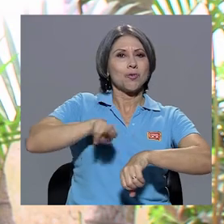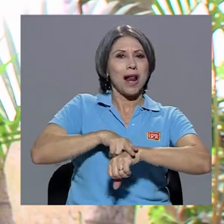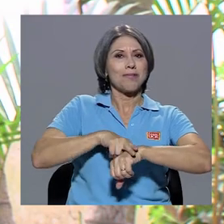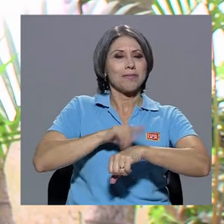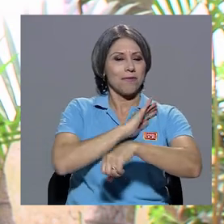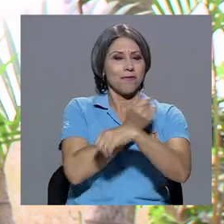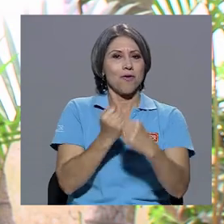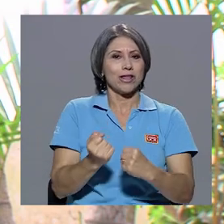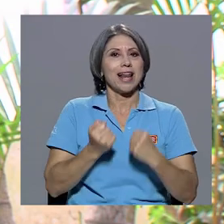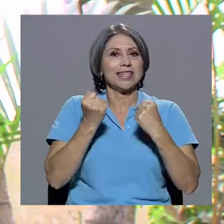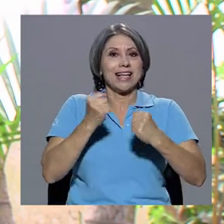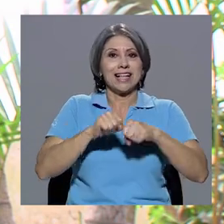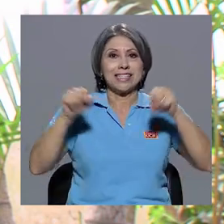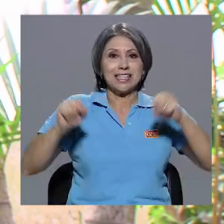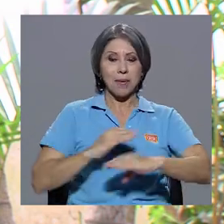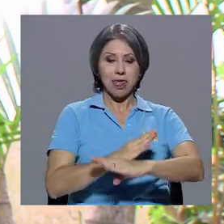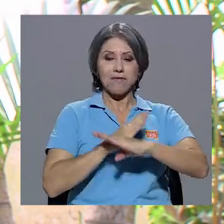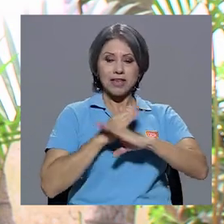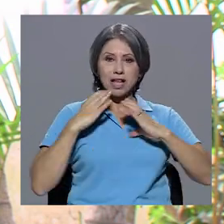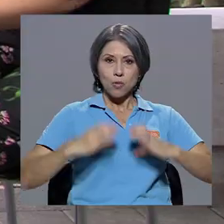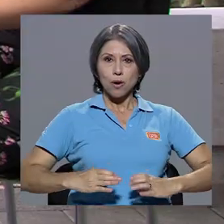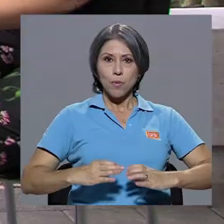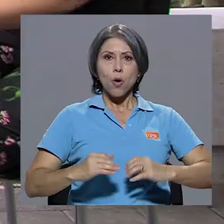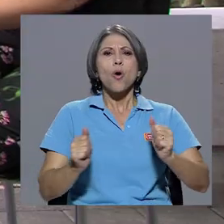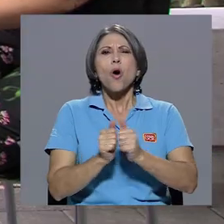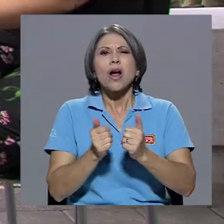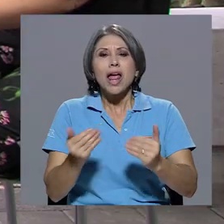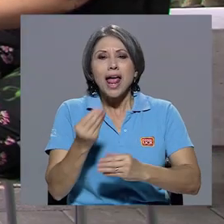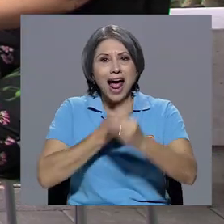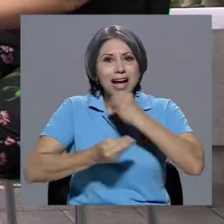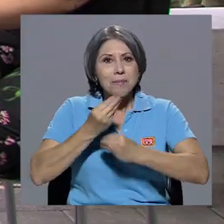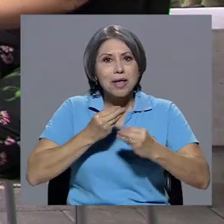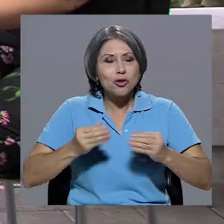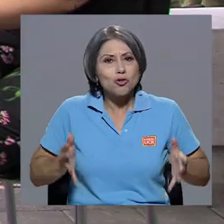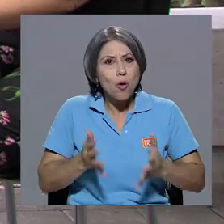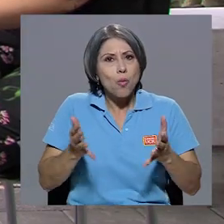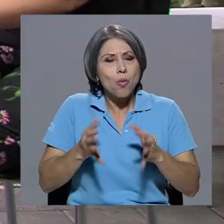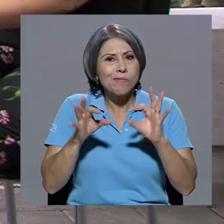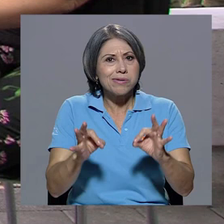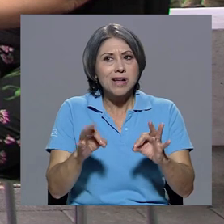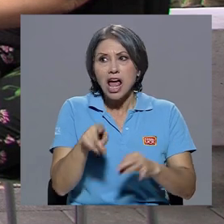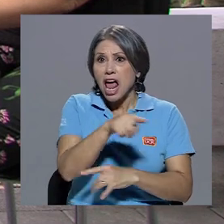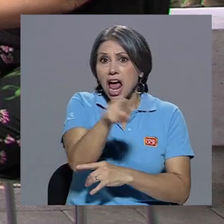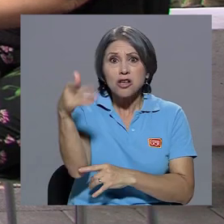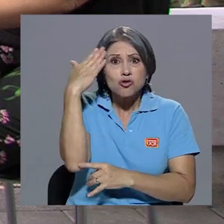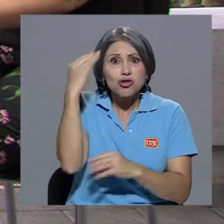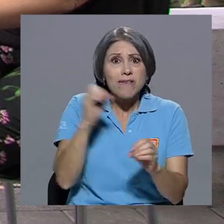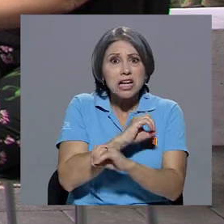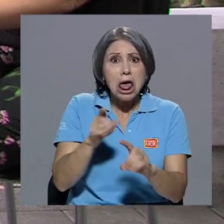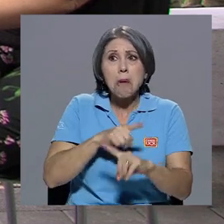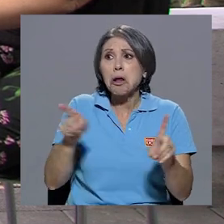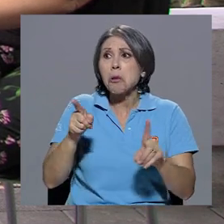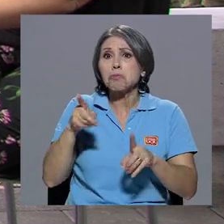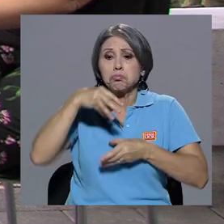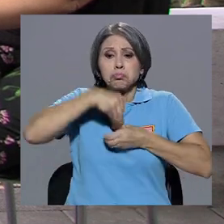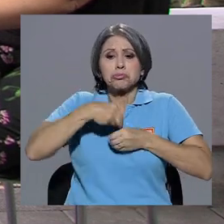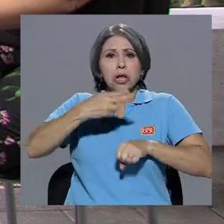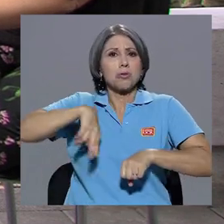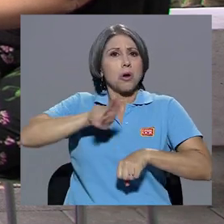sistema inmunológico, el sistema de defensa, con alimentos que sean inmunoestimulantes. Ellos sin saber todo esto ya lo hacían